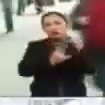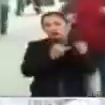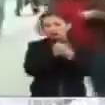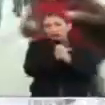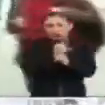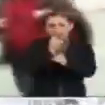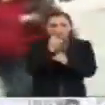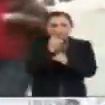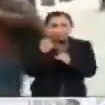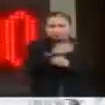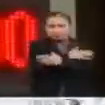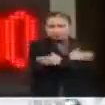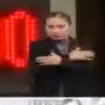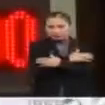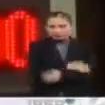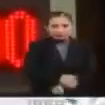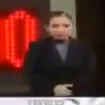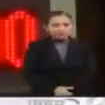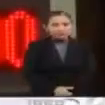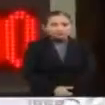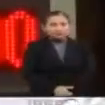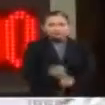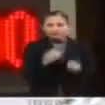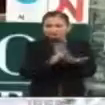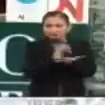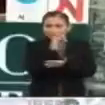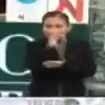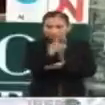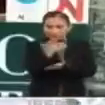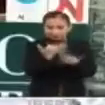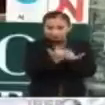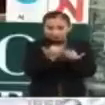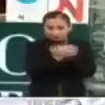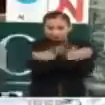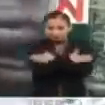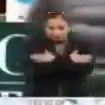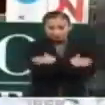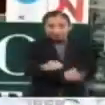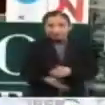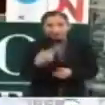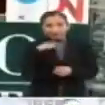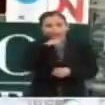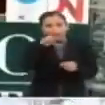Internacional. Le mandamos un fuerte abrazo. Muchas gracias y igualmente un abrazo. Hasta pronto.